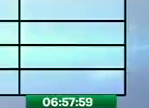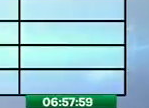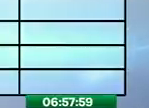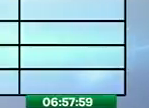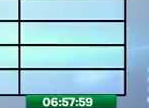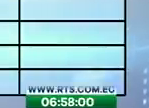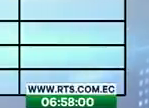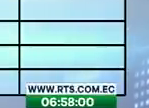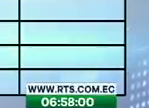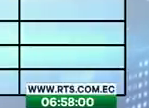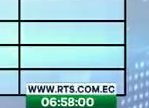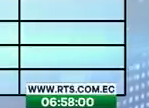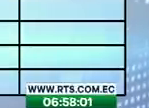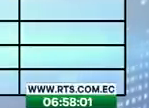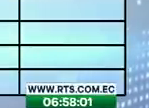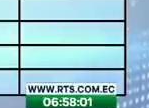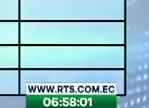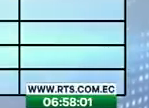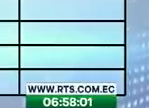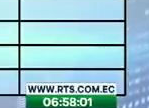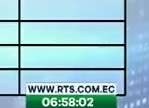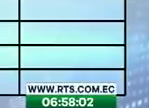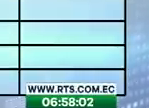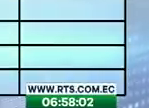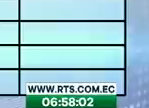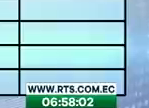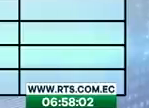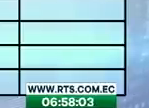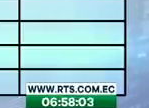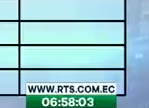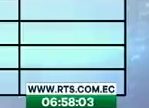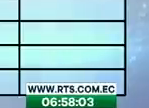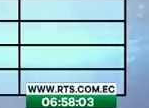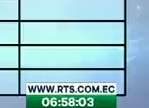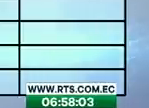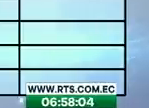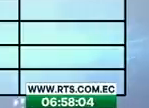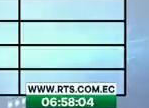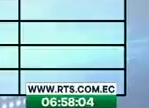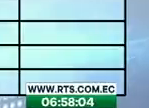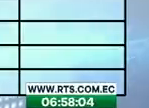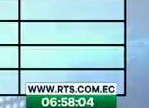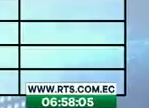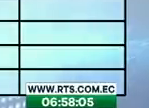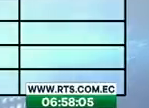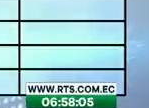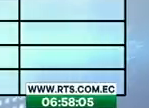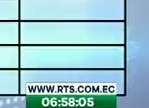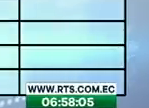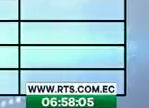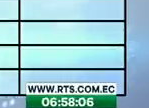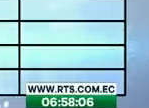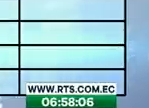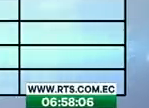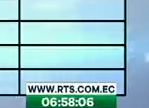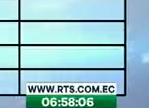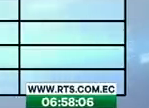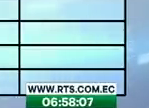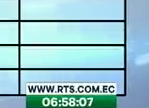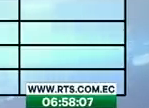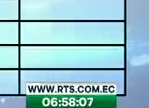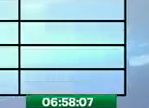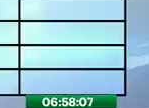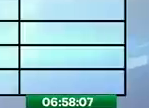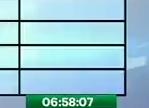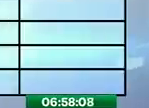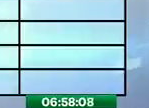respirar en ninguno de los casos, dificultad para respirar solo en el COVID-19. Solo en el COVID-19 hay dificultad para respirar.